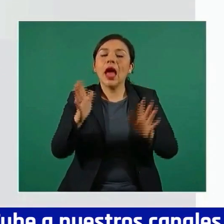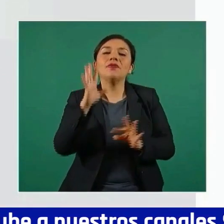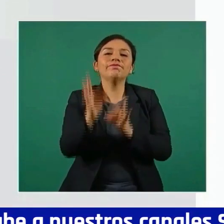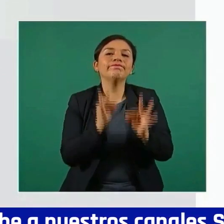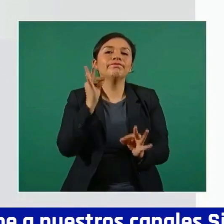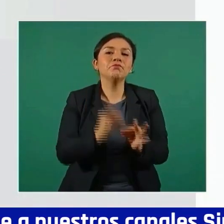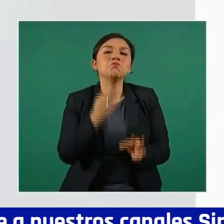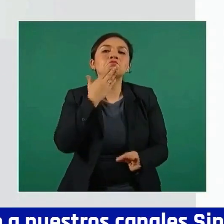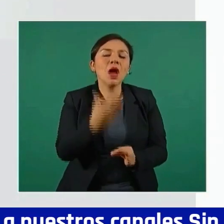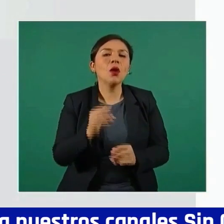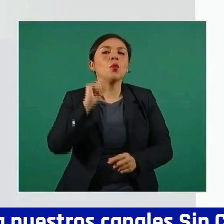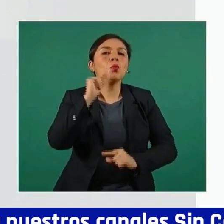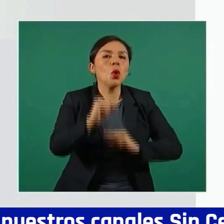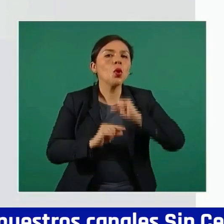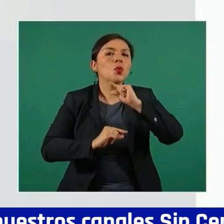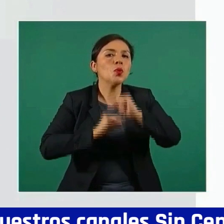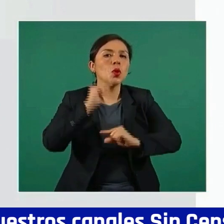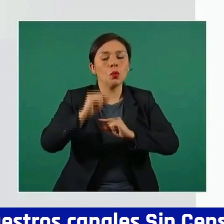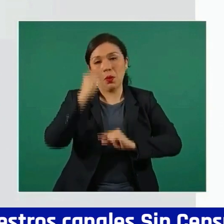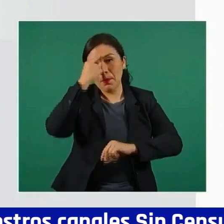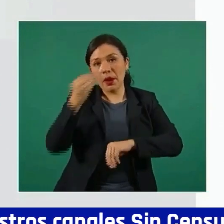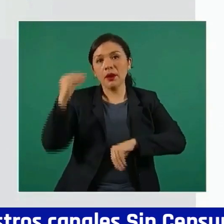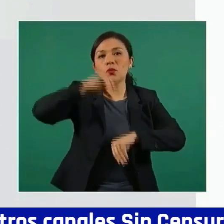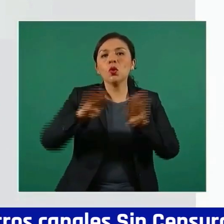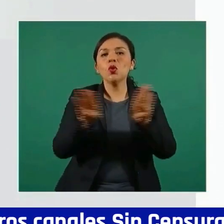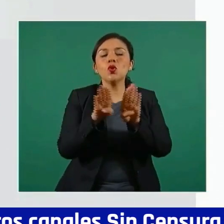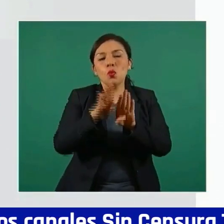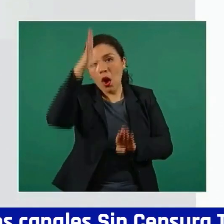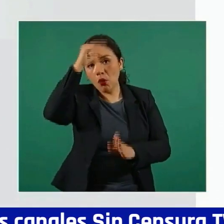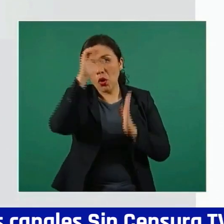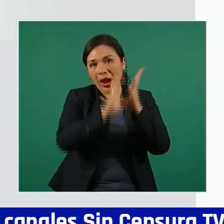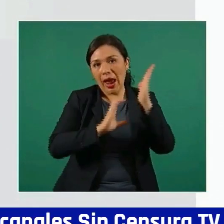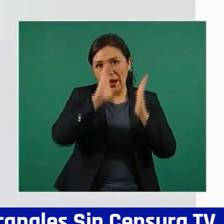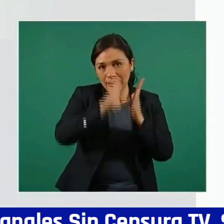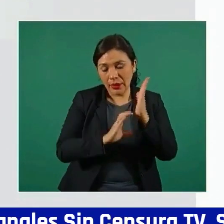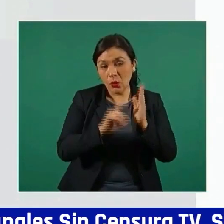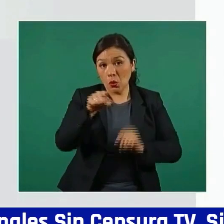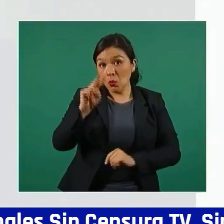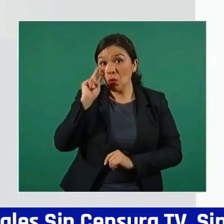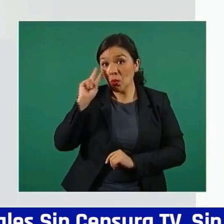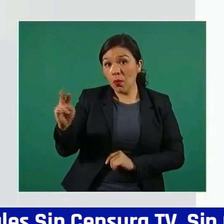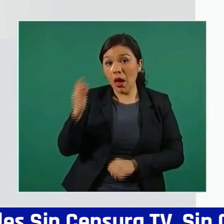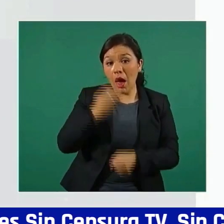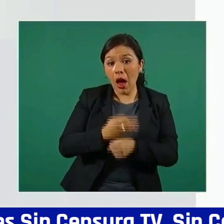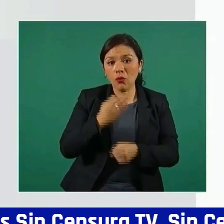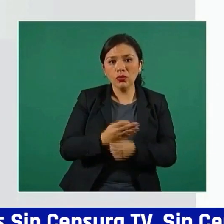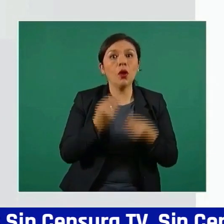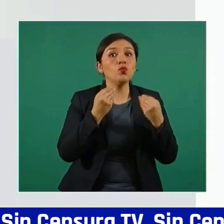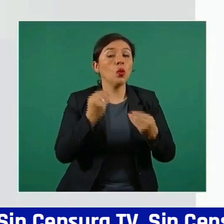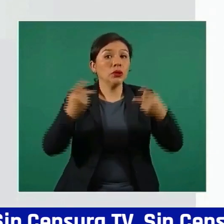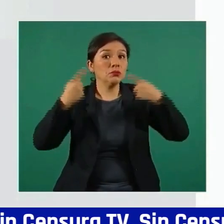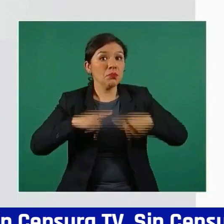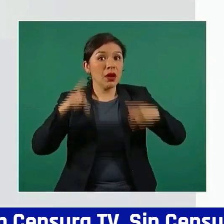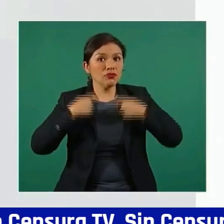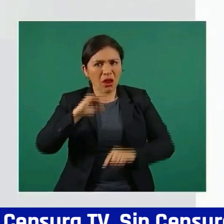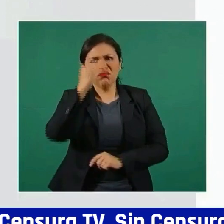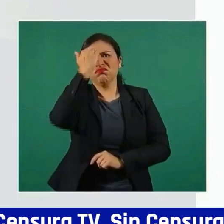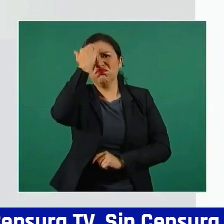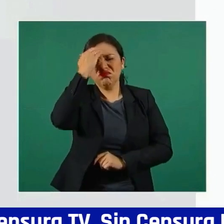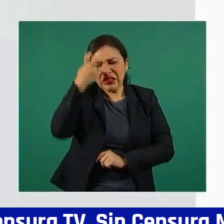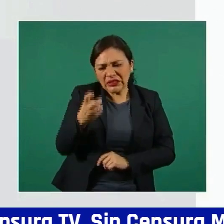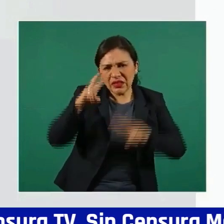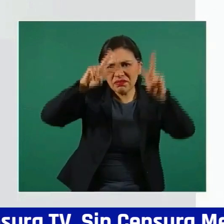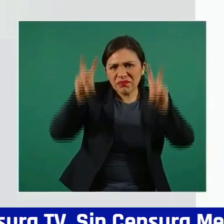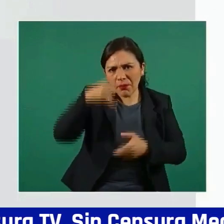cumplimiento progresivamente en el calendario de entregas. Como ustedes pueden ver, hay mucha gente interesada y conocedora del tema,